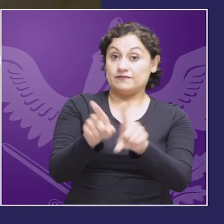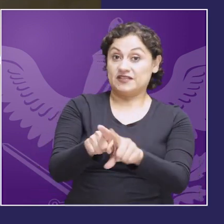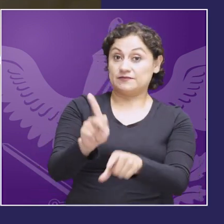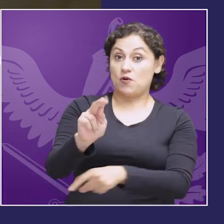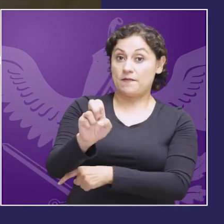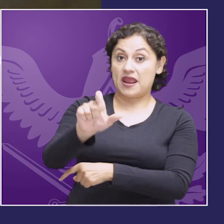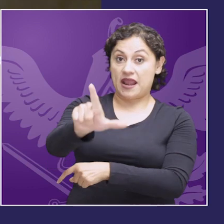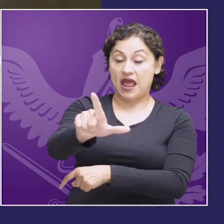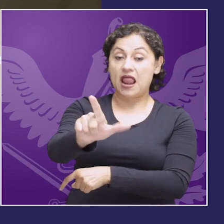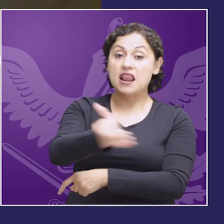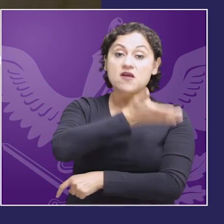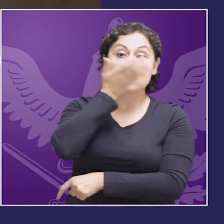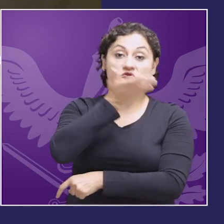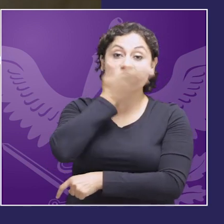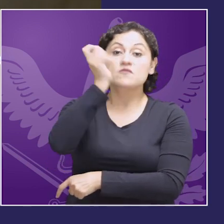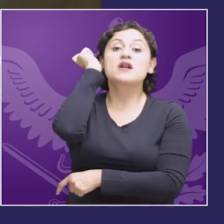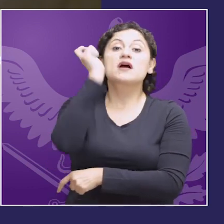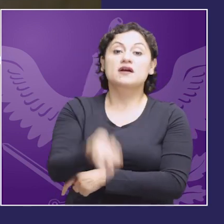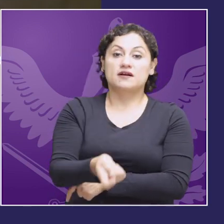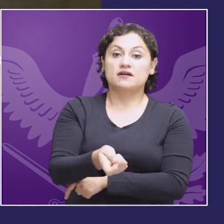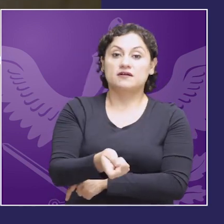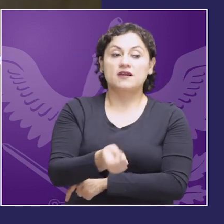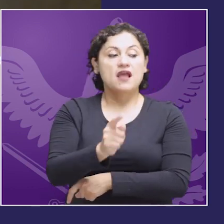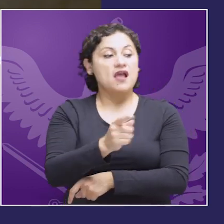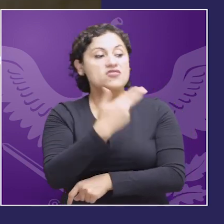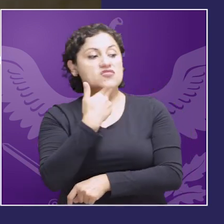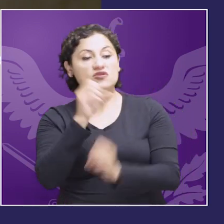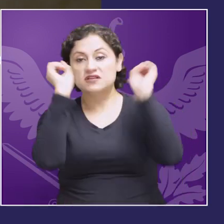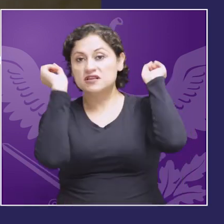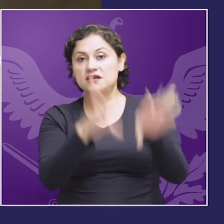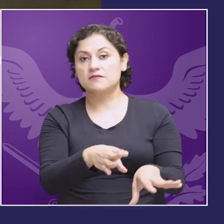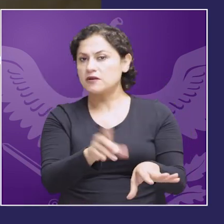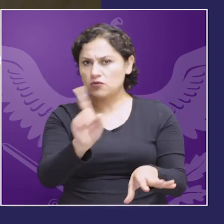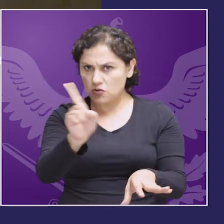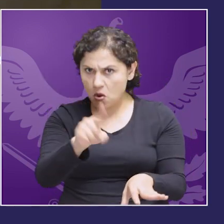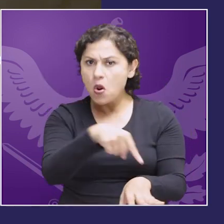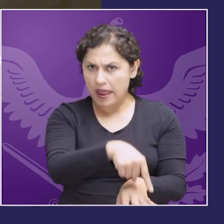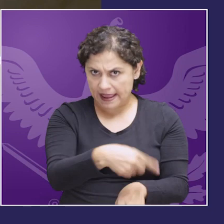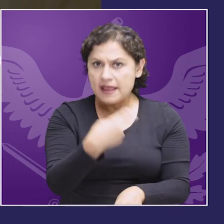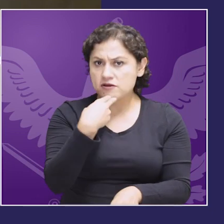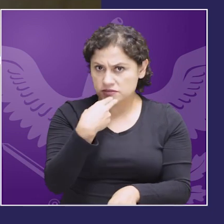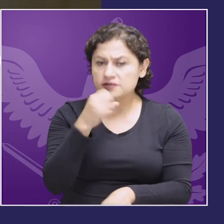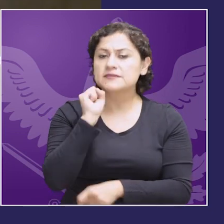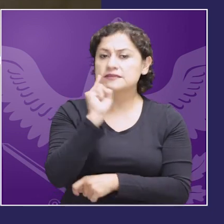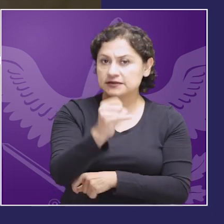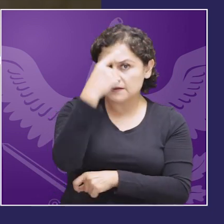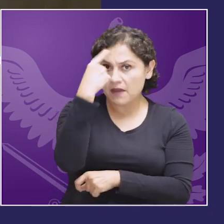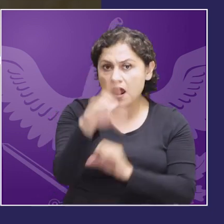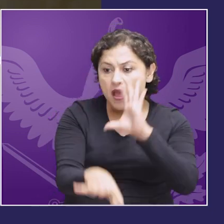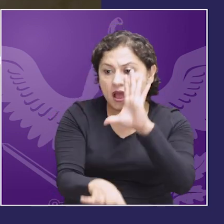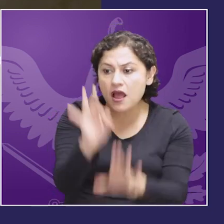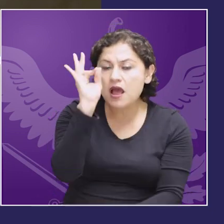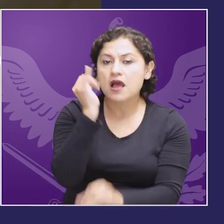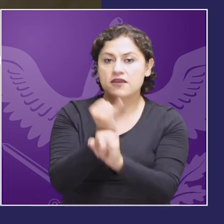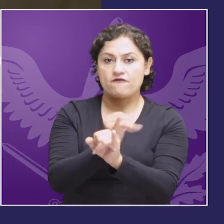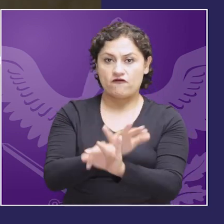revictimización en que incurran las autoridades. frente al populismo penal tampoco